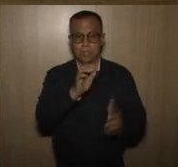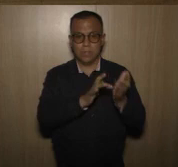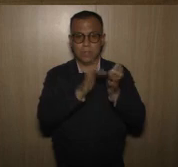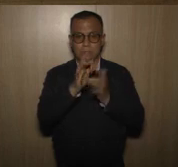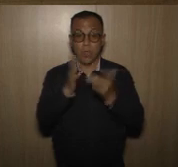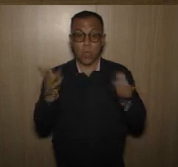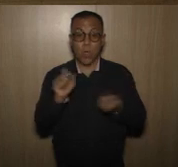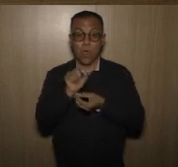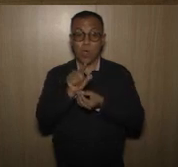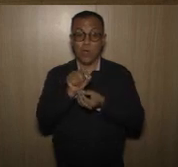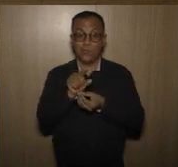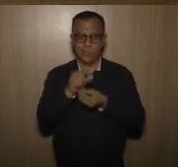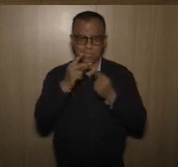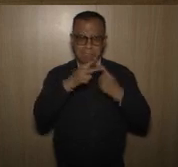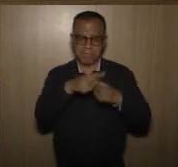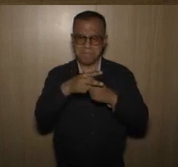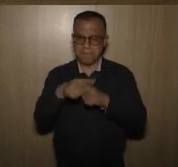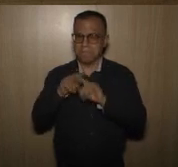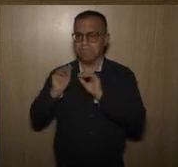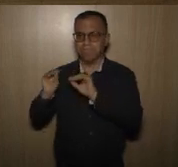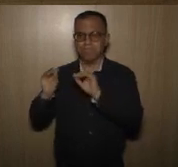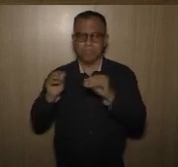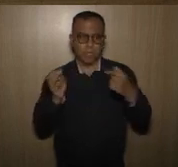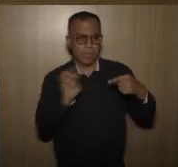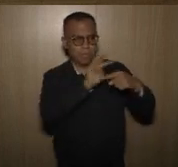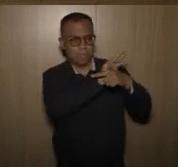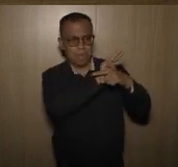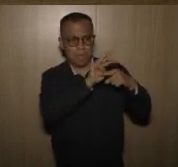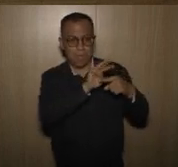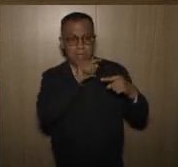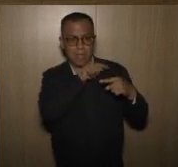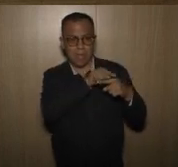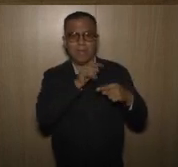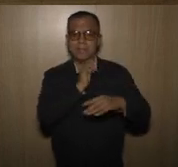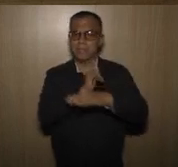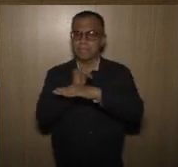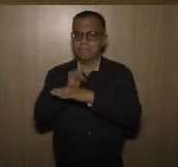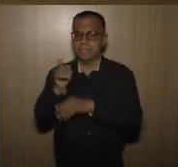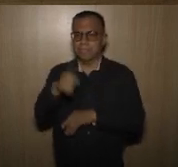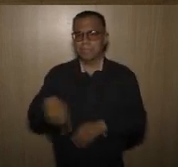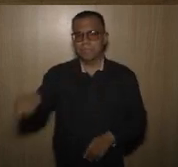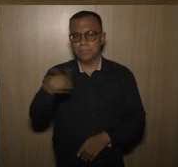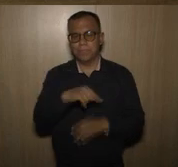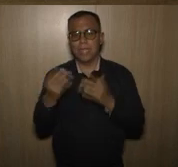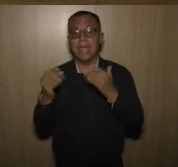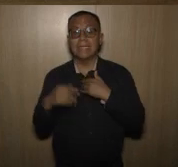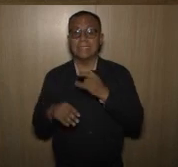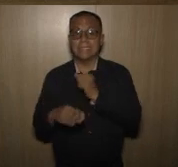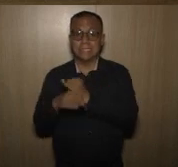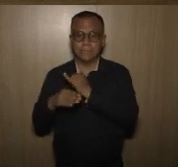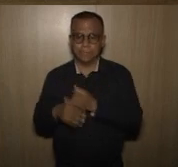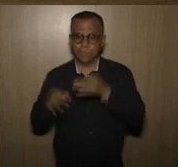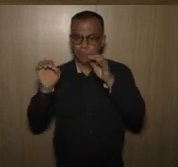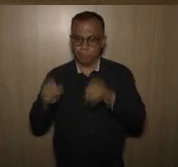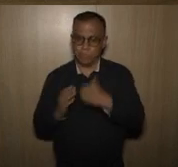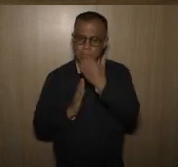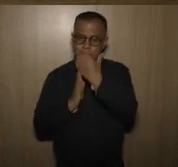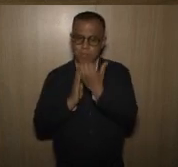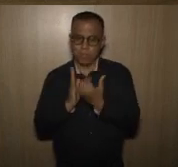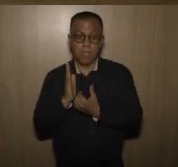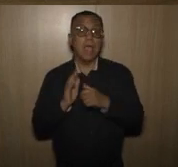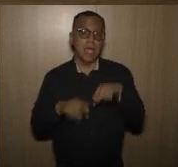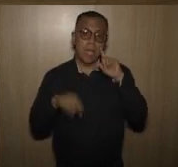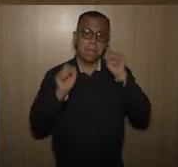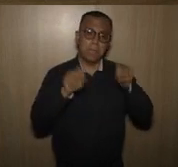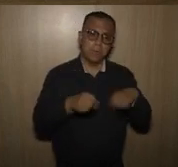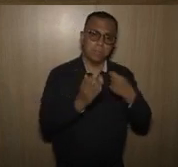11 talleres de capacitación de la plataforma dirigido a las instituciones de educación superior acreditadas, no